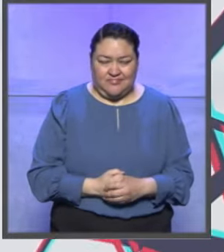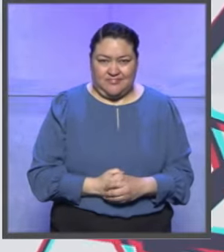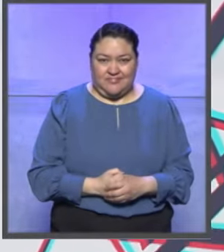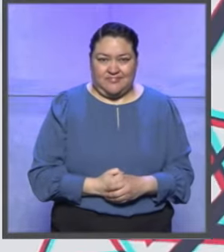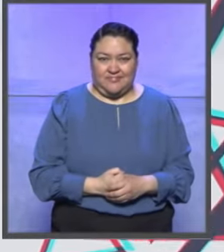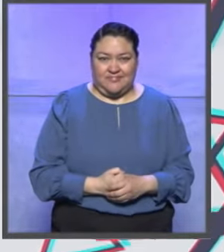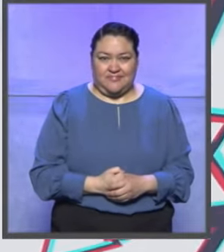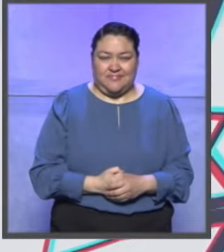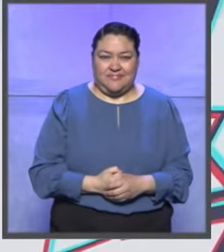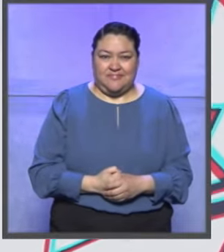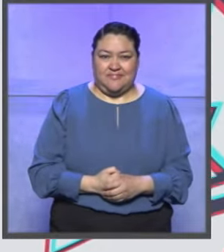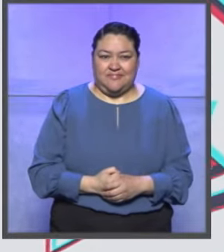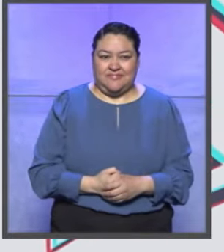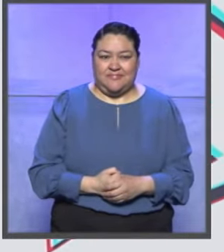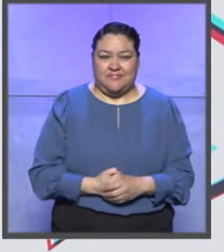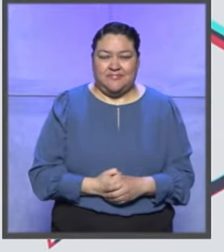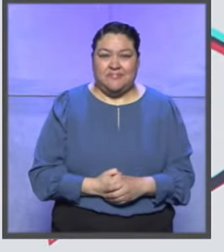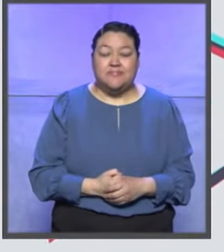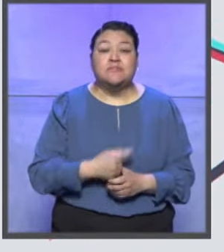materia electoral?